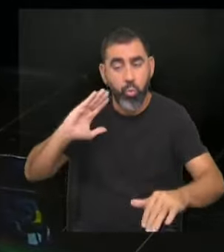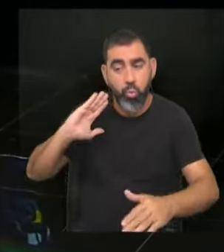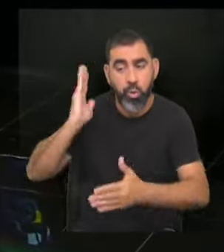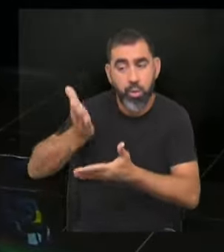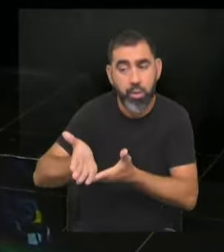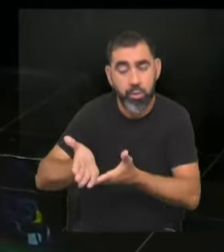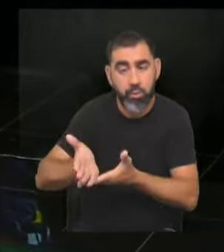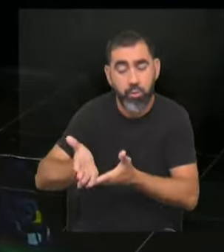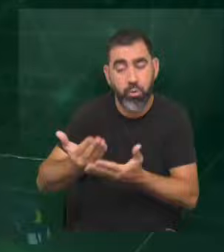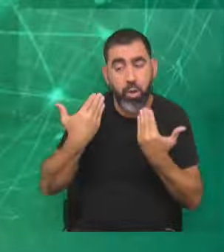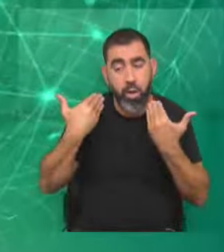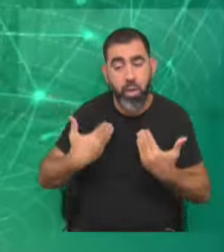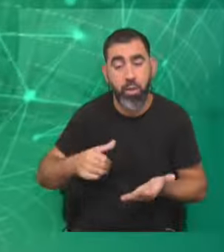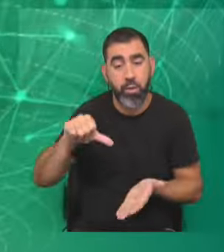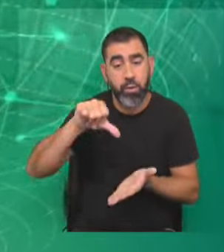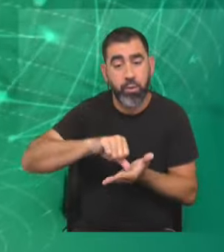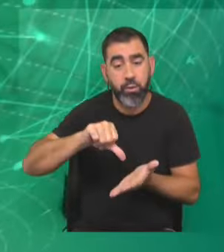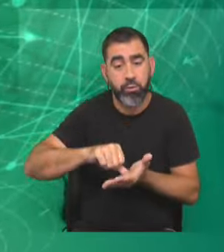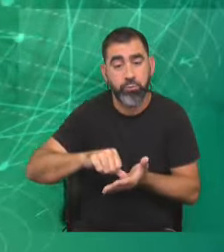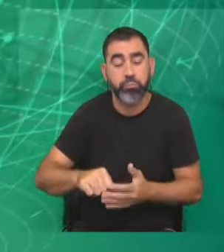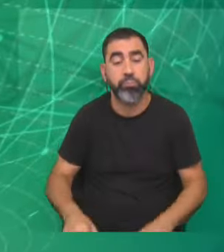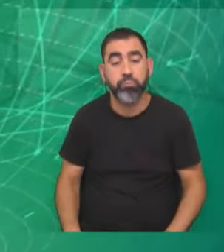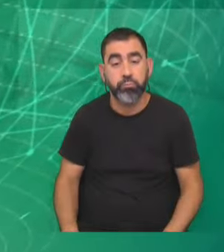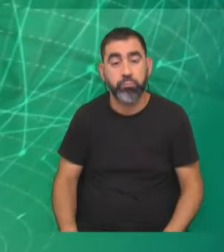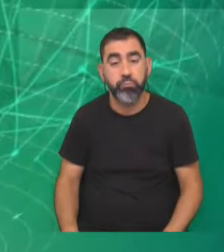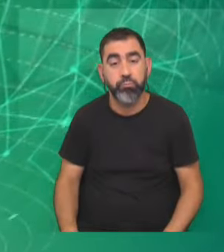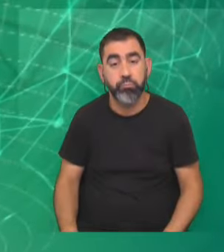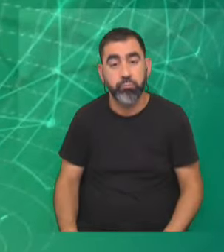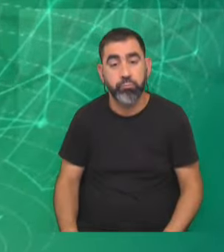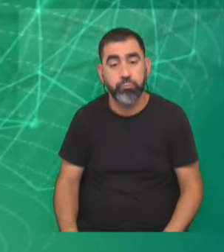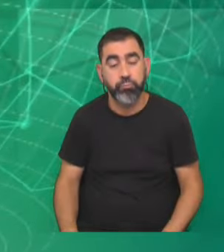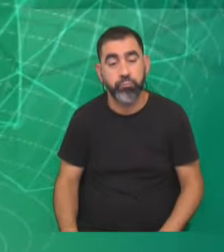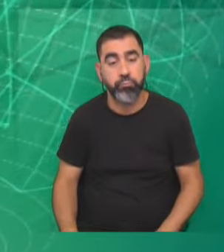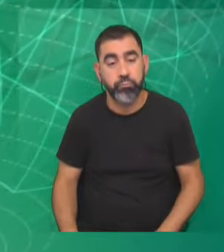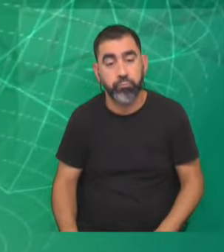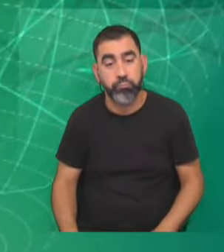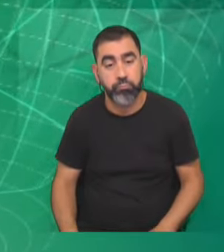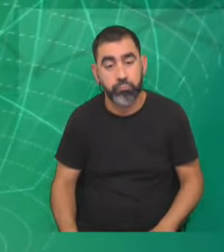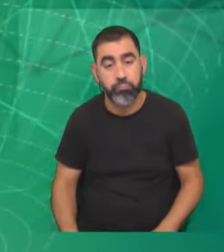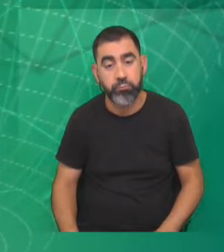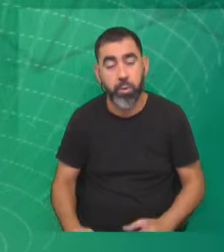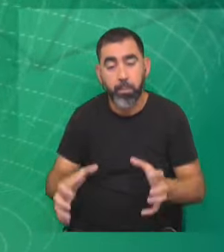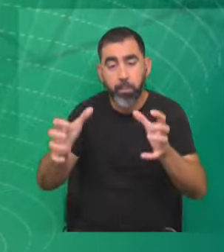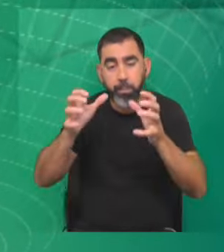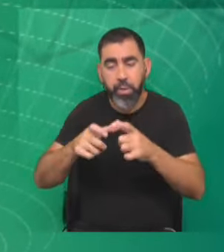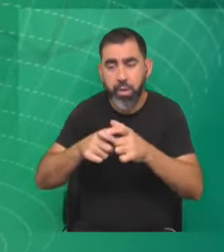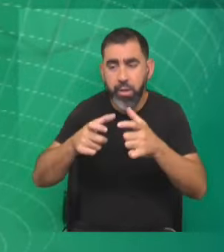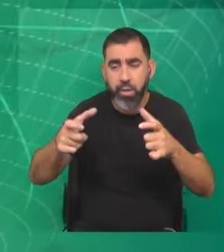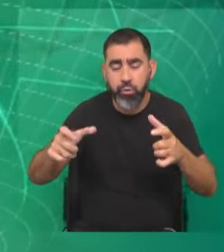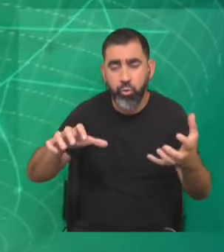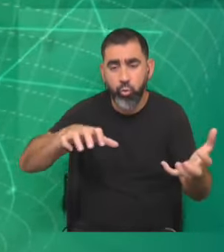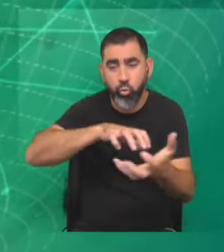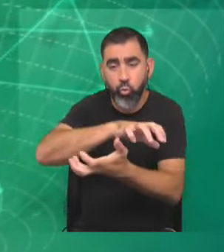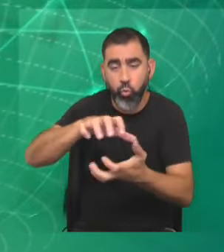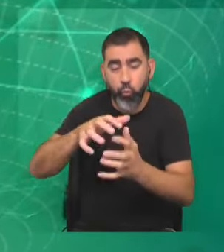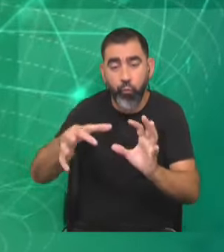la acción de Irán contra contra Israel en comunicación en la comunicación se establece que ante La Peligrosa escalada Regional del conflicto